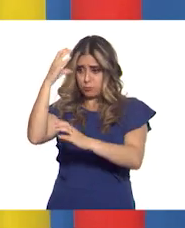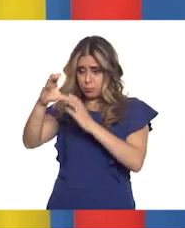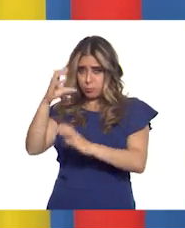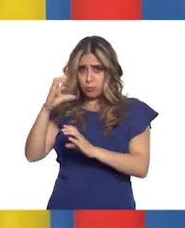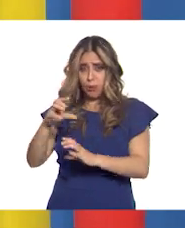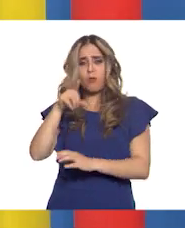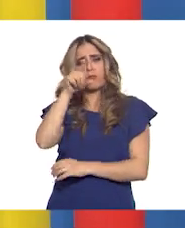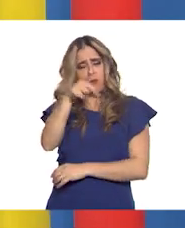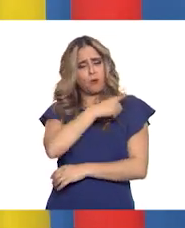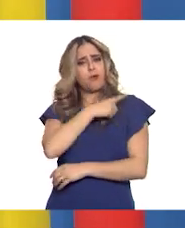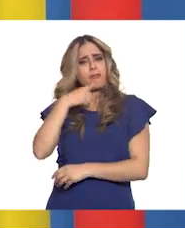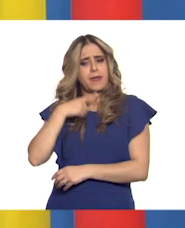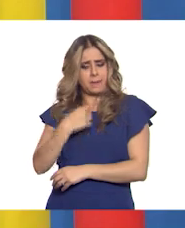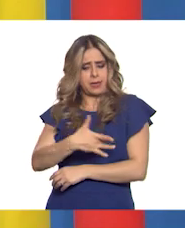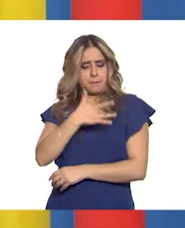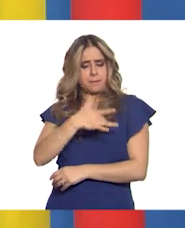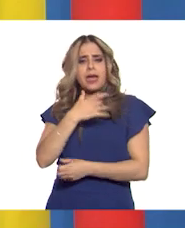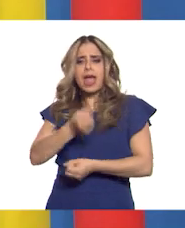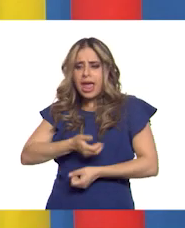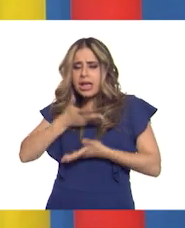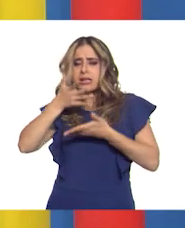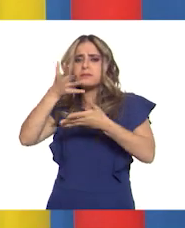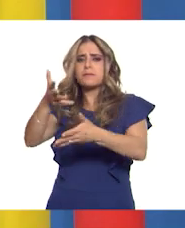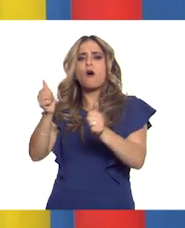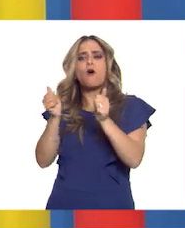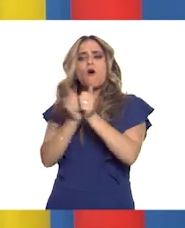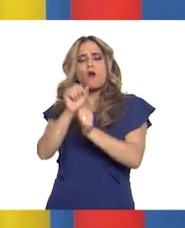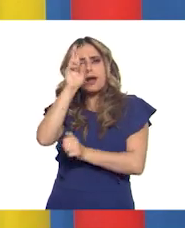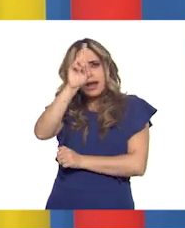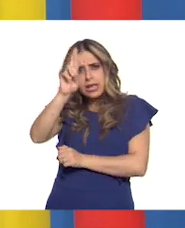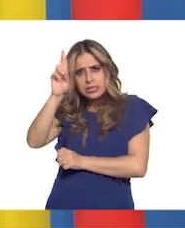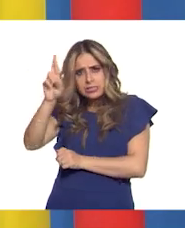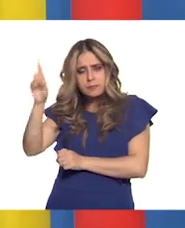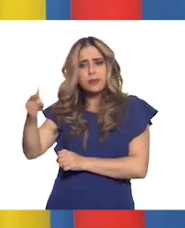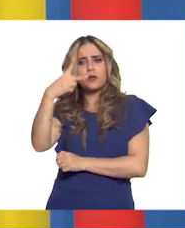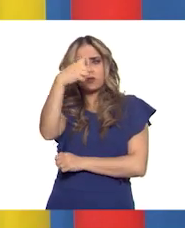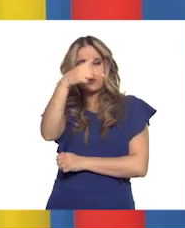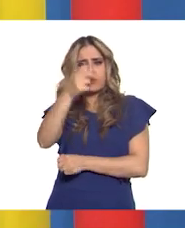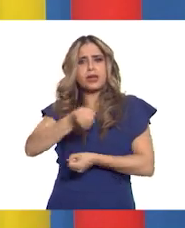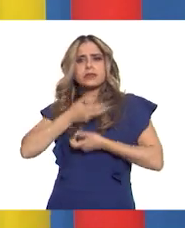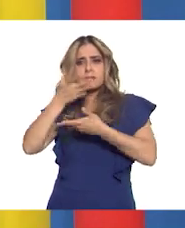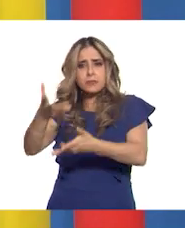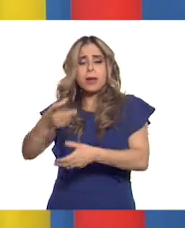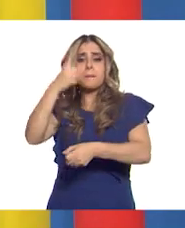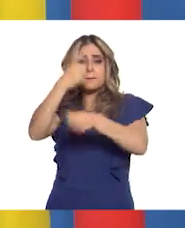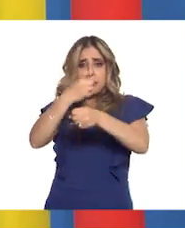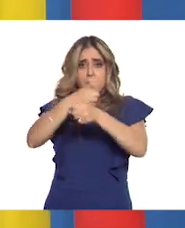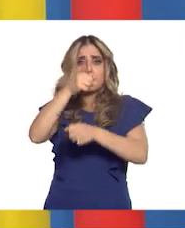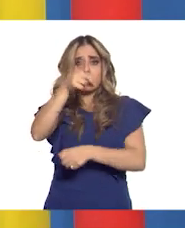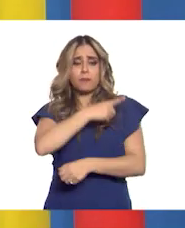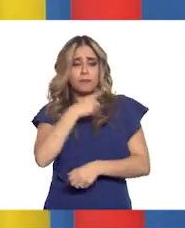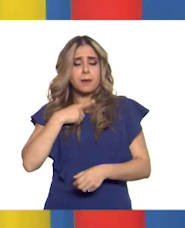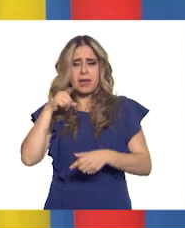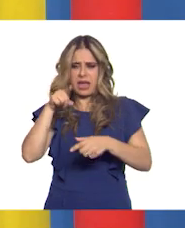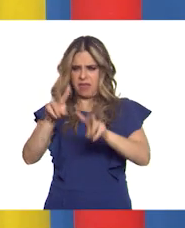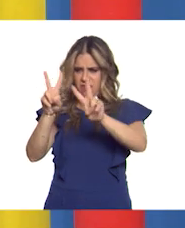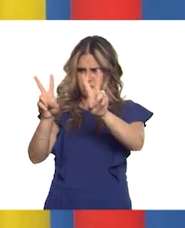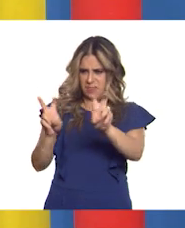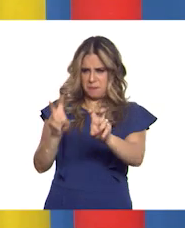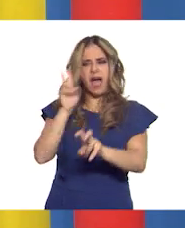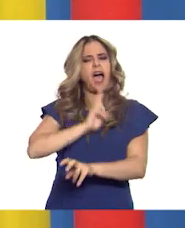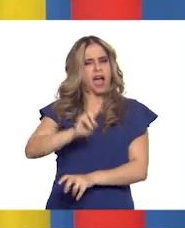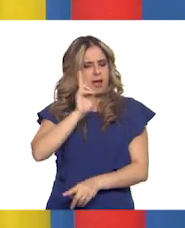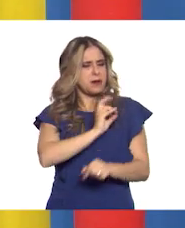un ejercicio también de pues argumentar sus opiniones, busquen datos, busquen números,